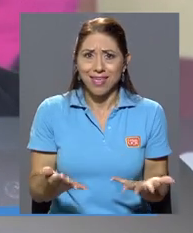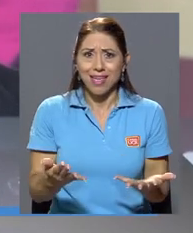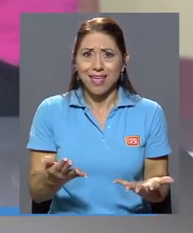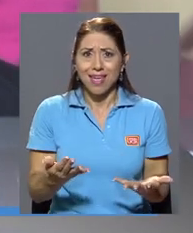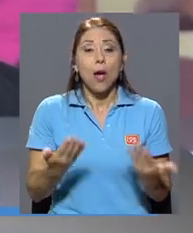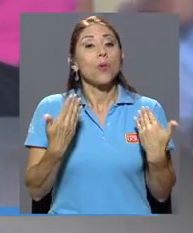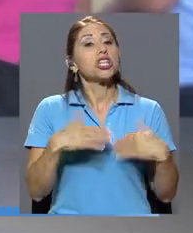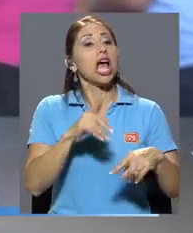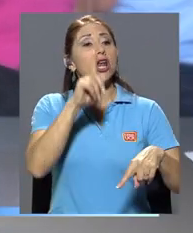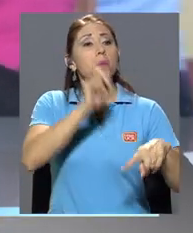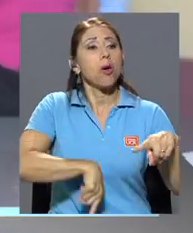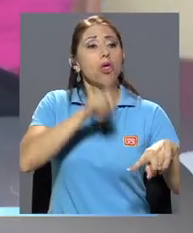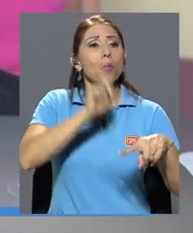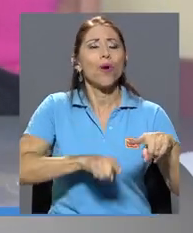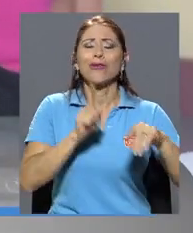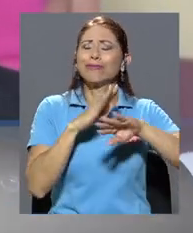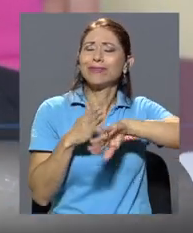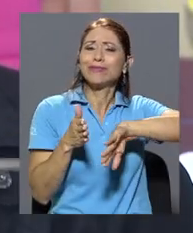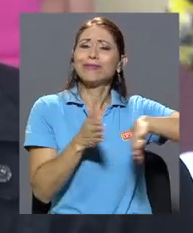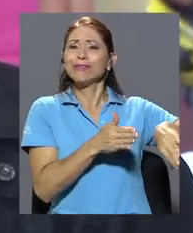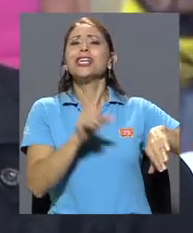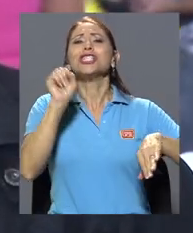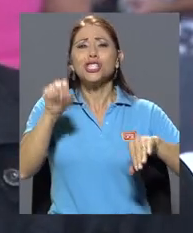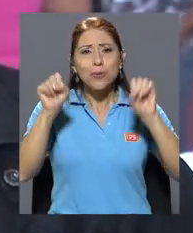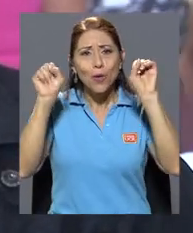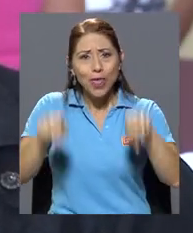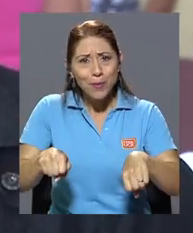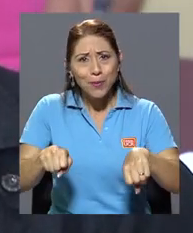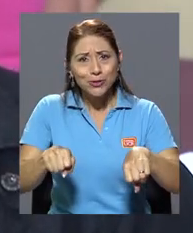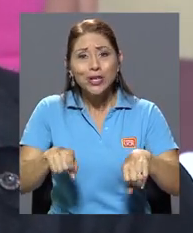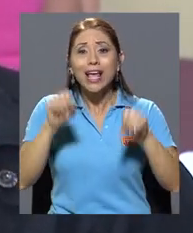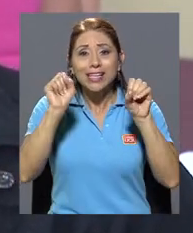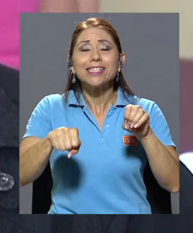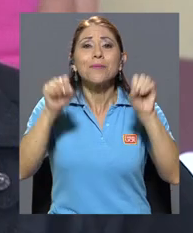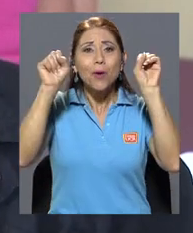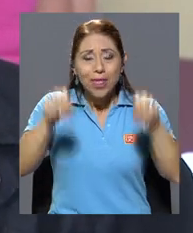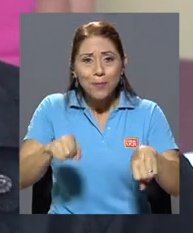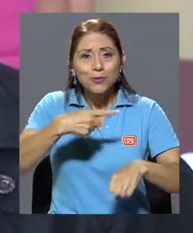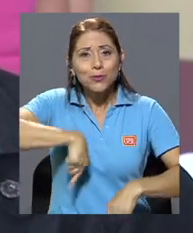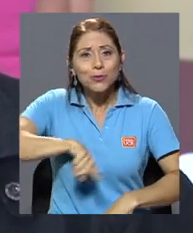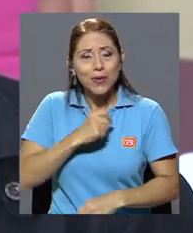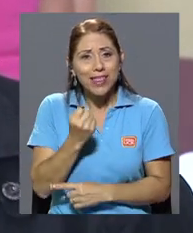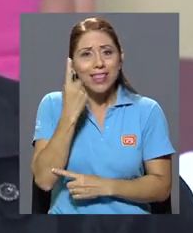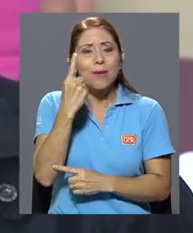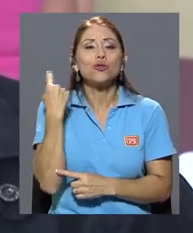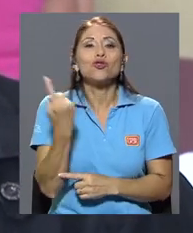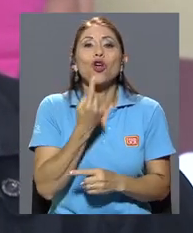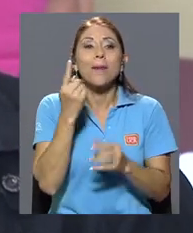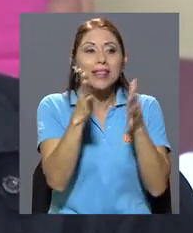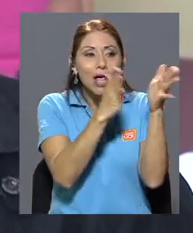poder y sale adelante el que sí podemos, pero a través de sí poder vamos entendiendo que solo